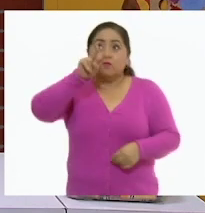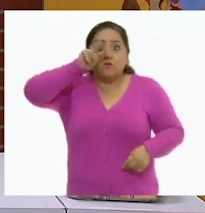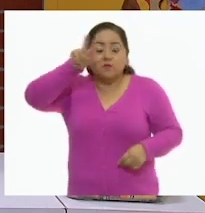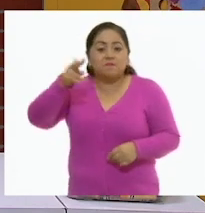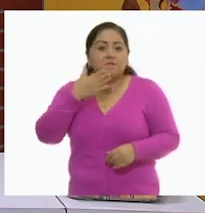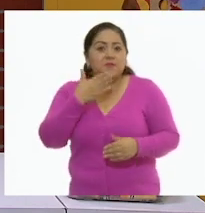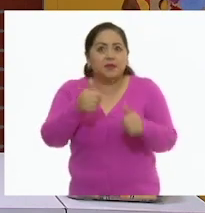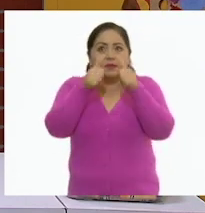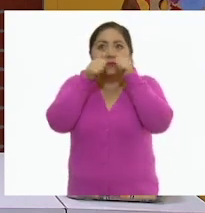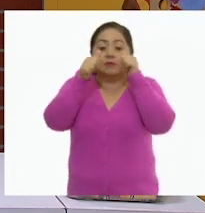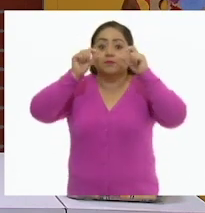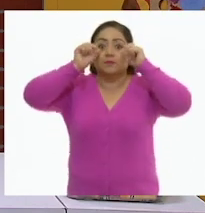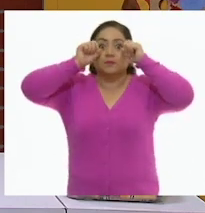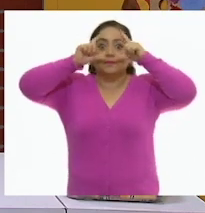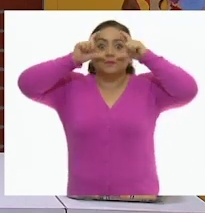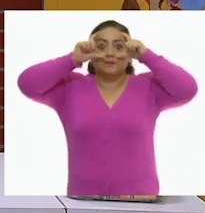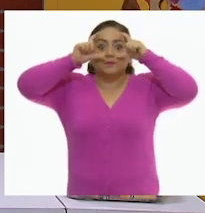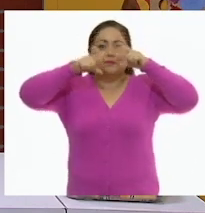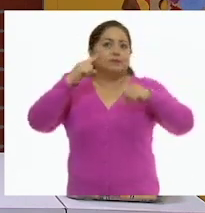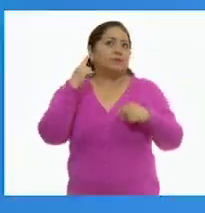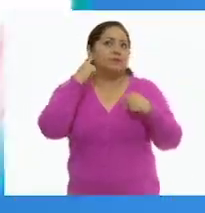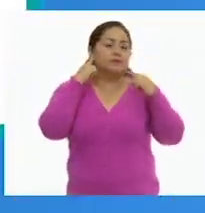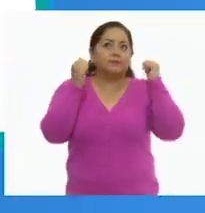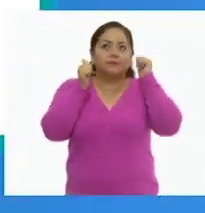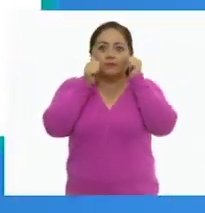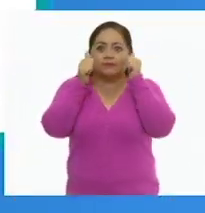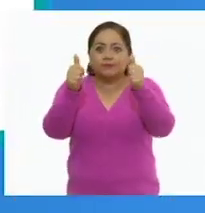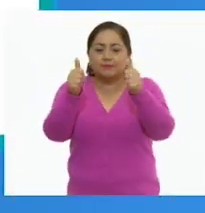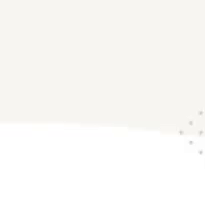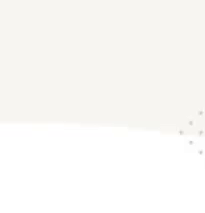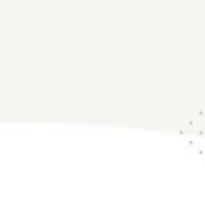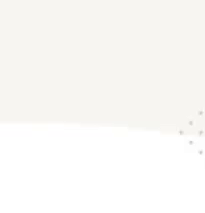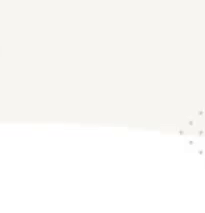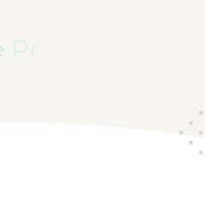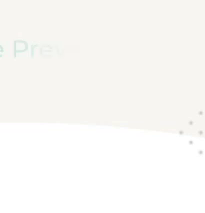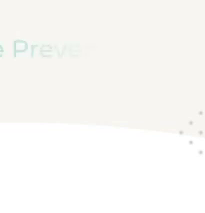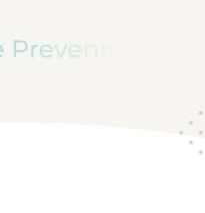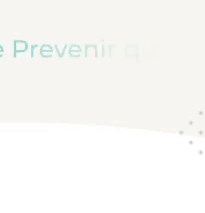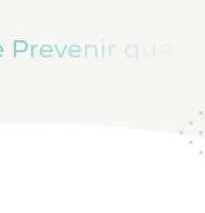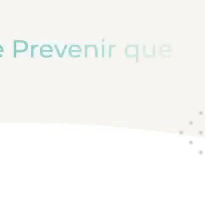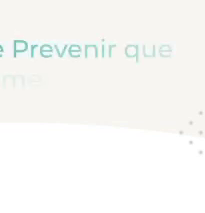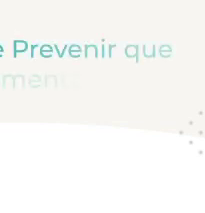Concéntrate, ojos bien abiertos y oídos muy atentos. Medidas.